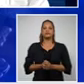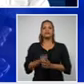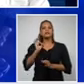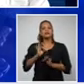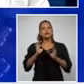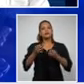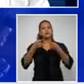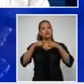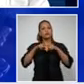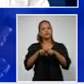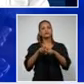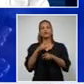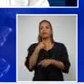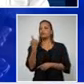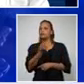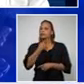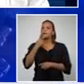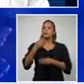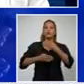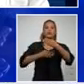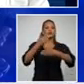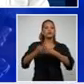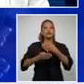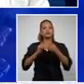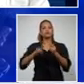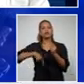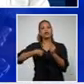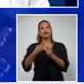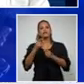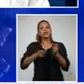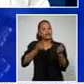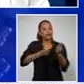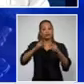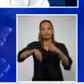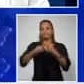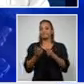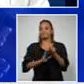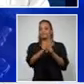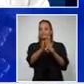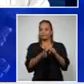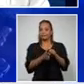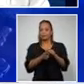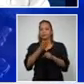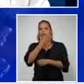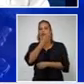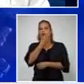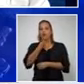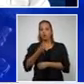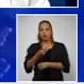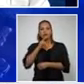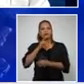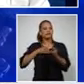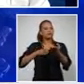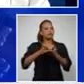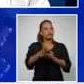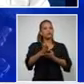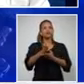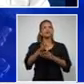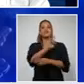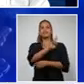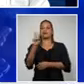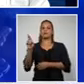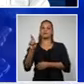proceso de combate a la COVID. Hay que verlo. Los jóvenes han estado a la vanguardia, la continuidad de la Revolución Cubana ha estado a la vanguardia.